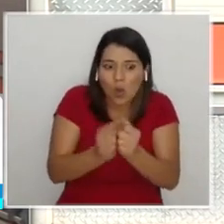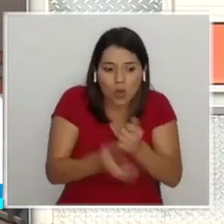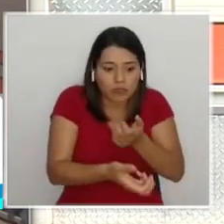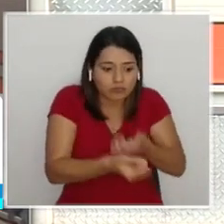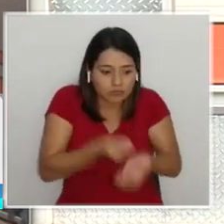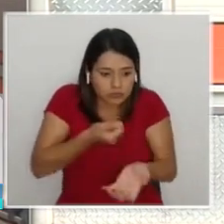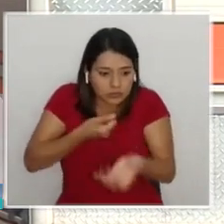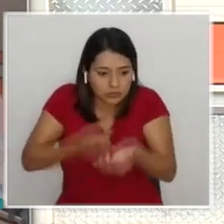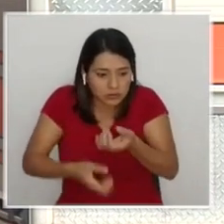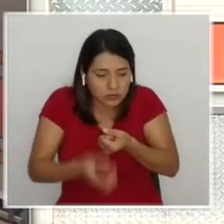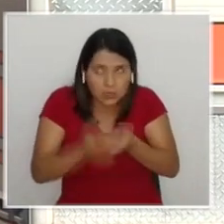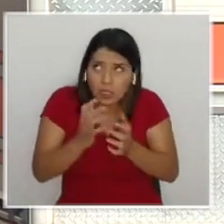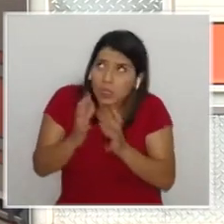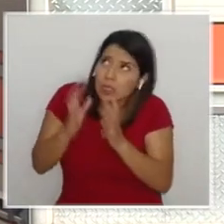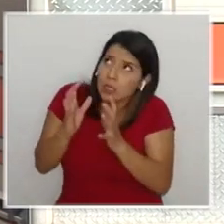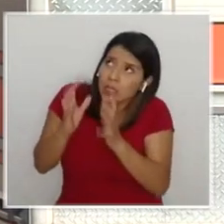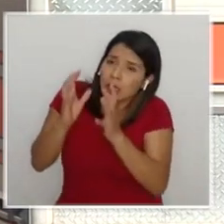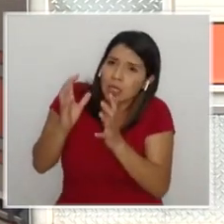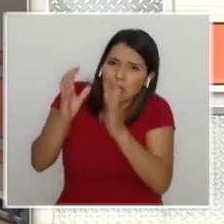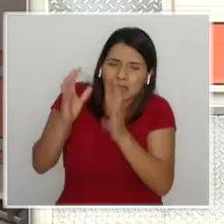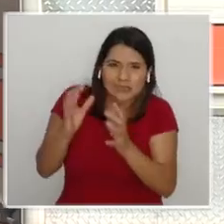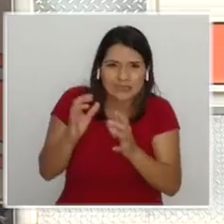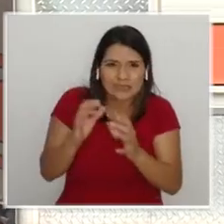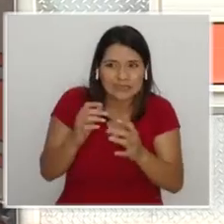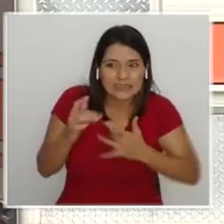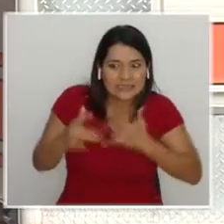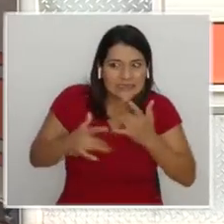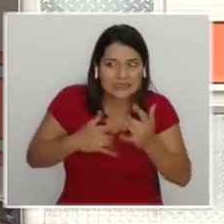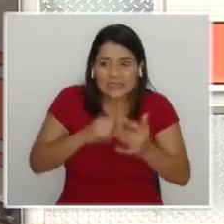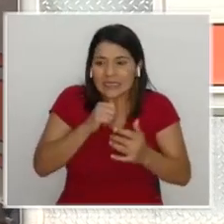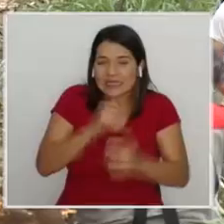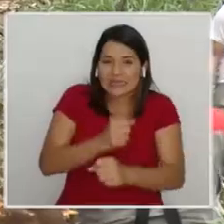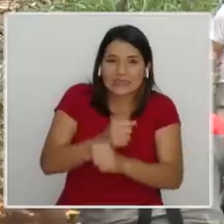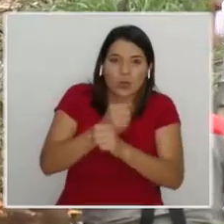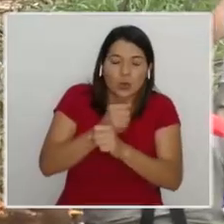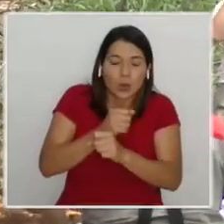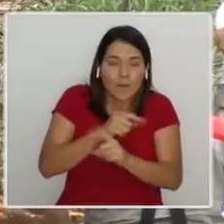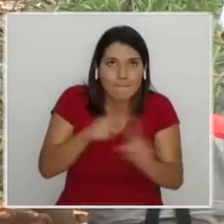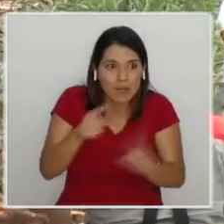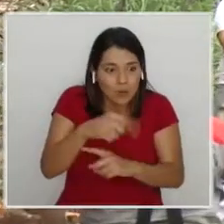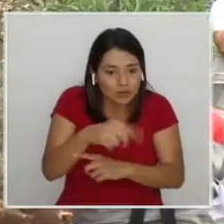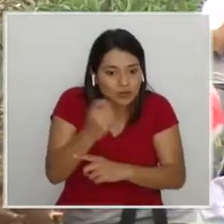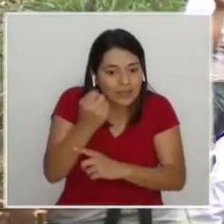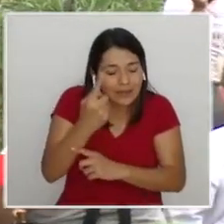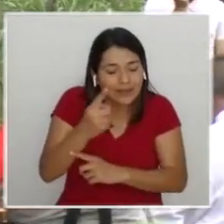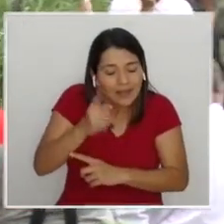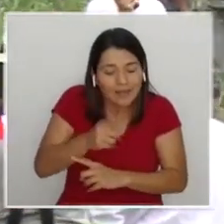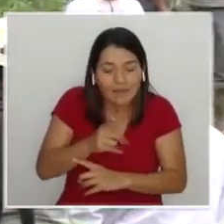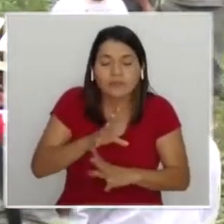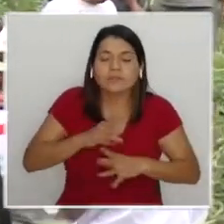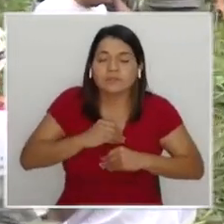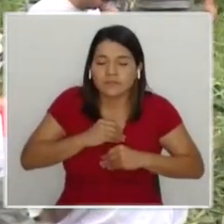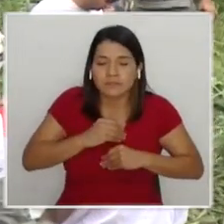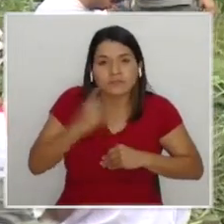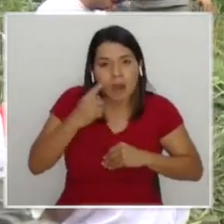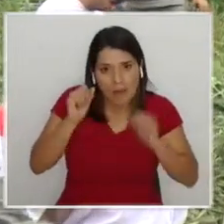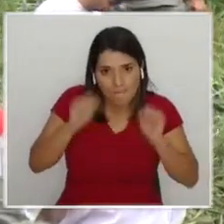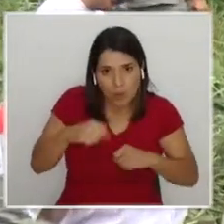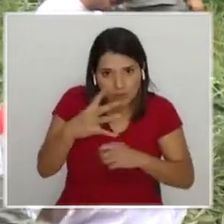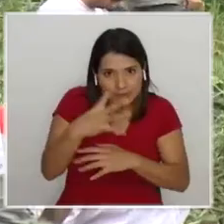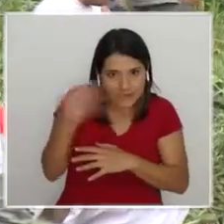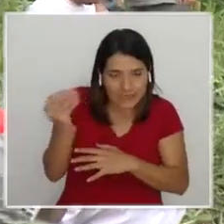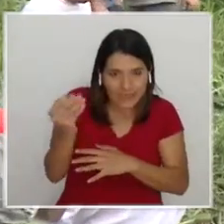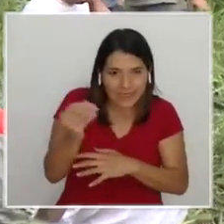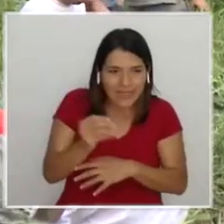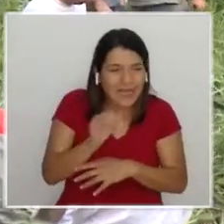en segundos que eso es lo que continúa para poder sacarlos. Es un tema que requiere una